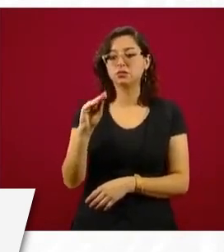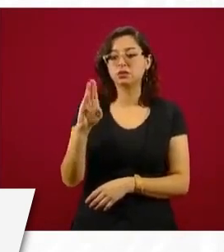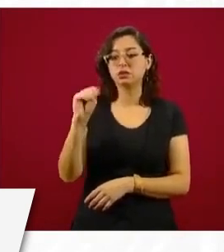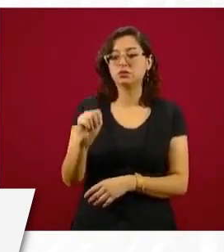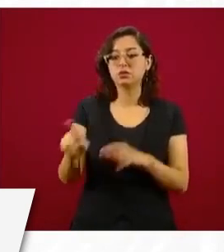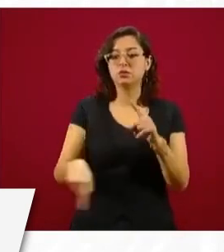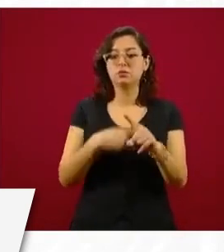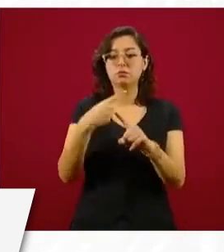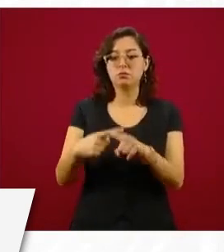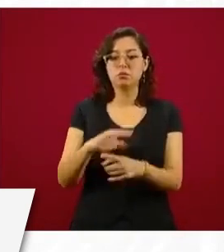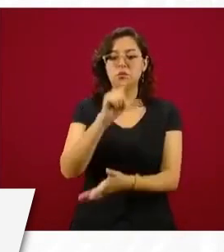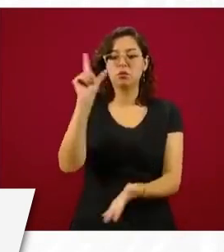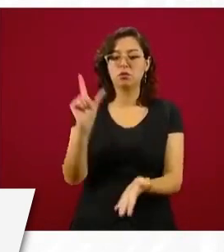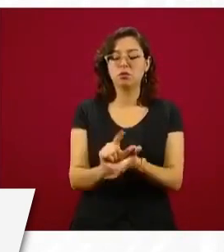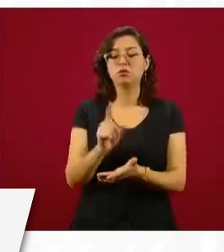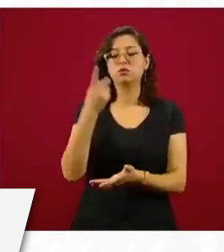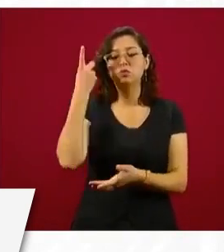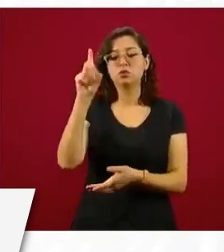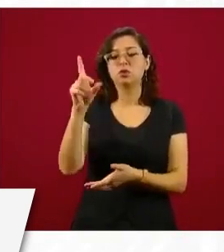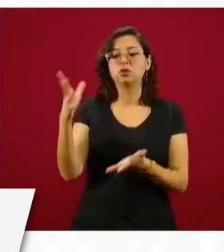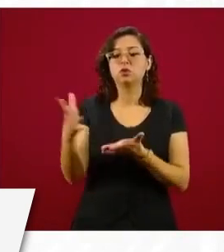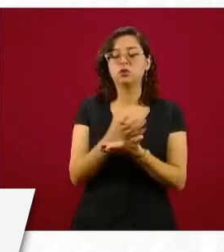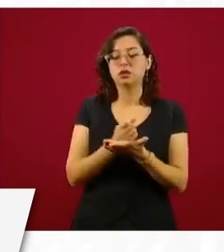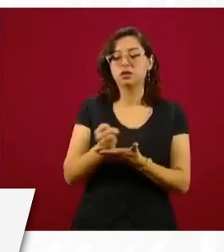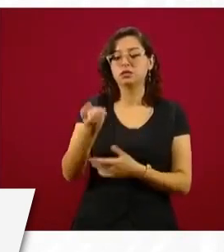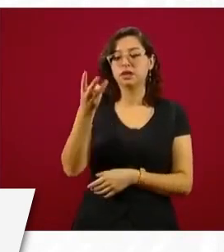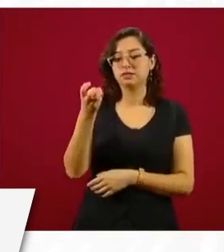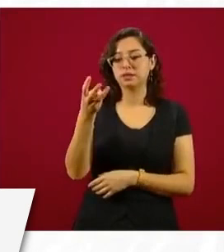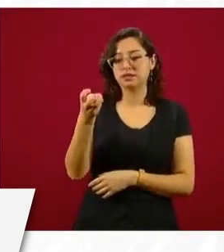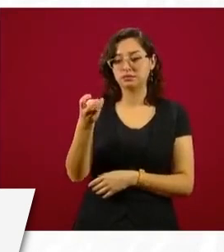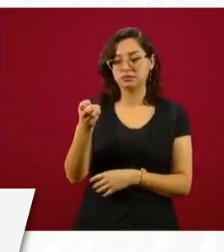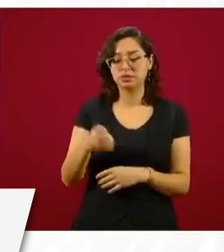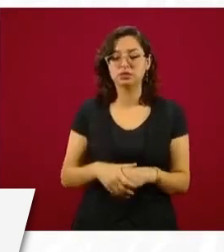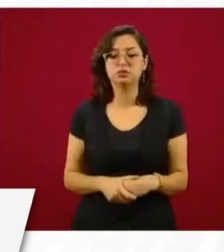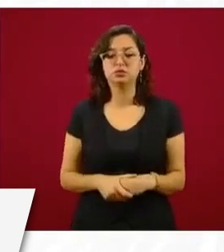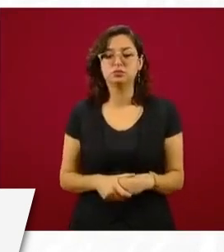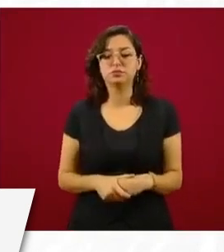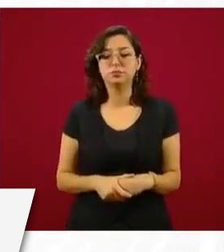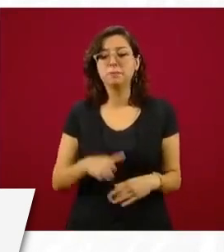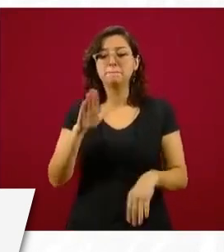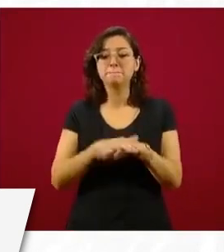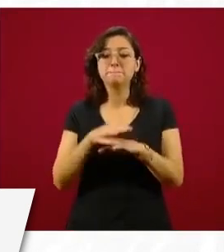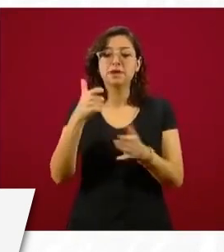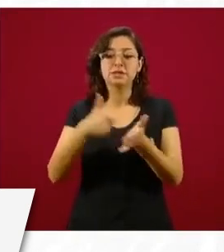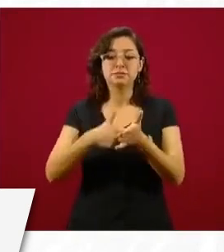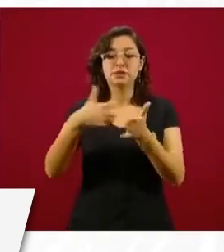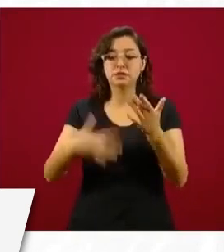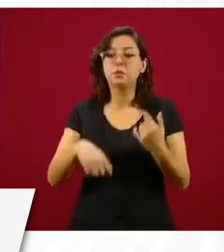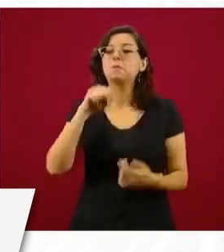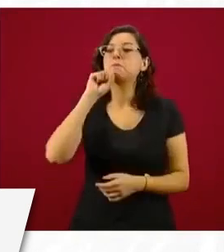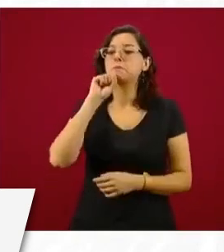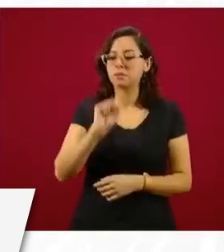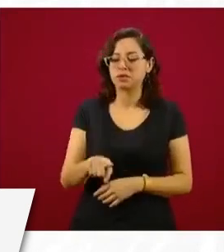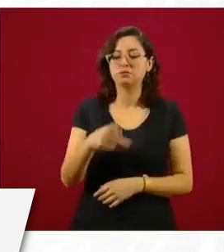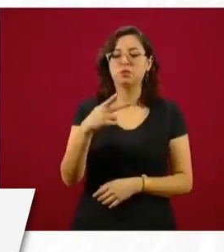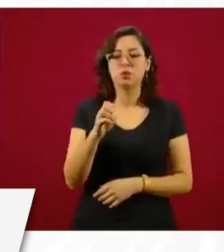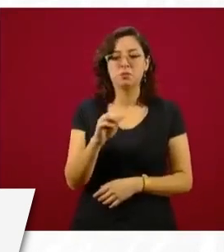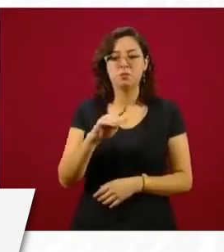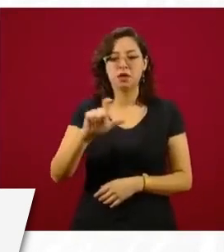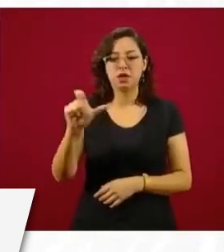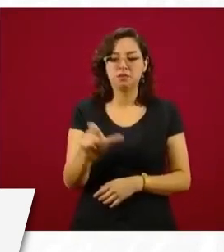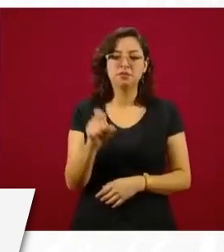un margen de 3 pesos 32 centavos, comparado con la más económica, que es de franquicia Pemex, en Autoservicio